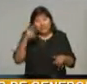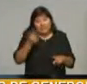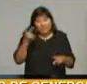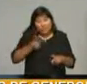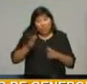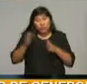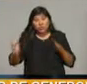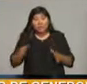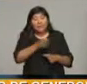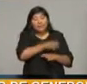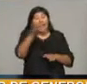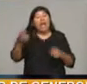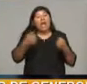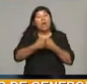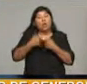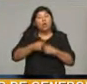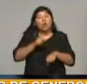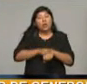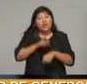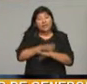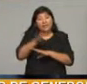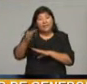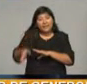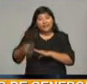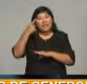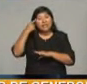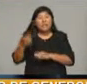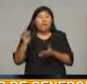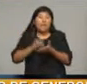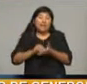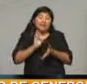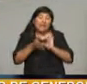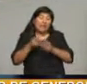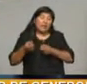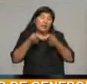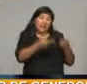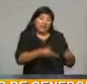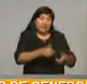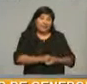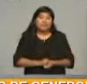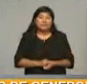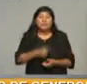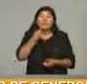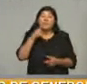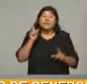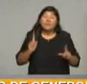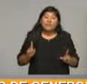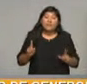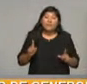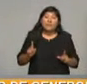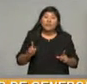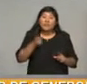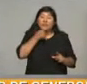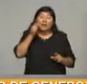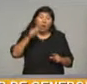los los horarios acordados porque porque nosotros podemos ir si te podemos atender ahorita podemos atender mañana y si mañana la persona no puede